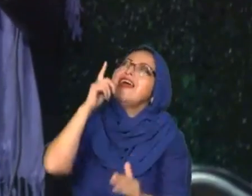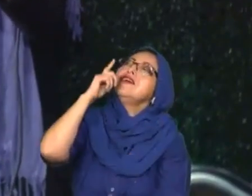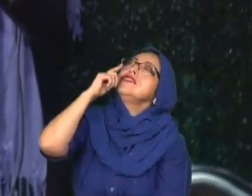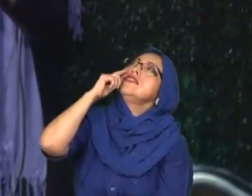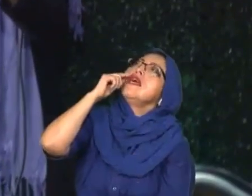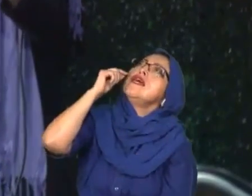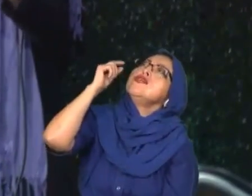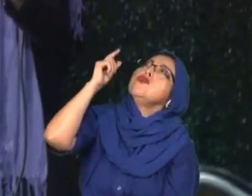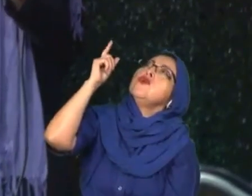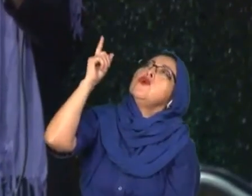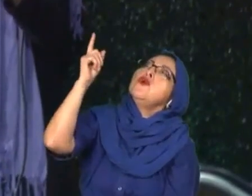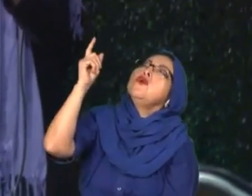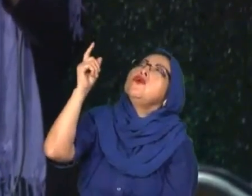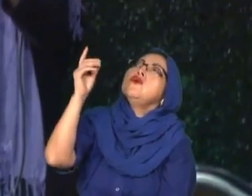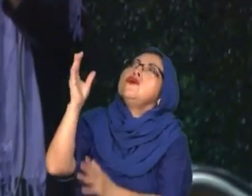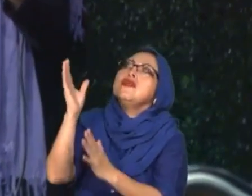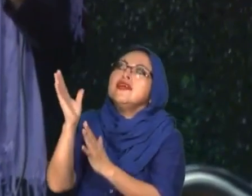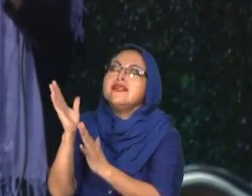Señor